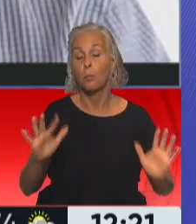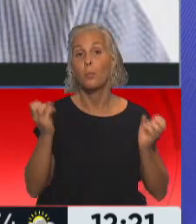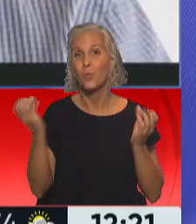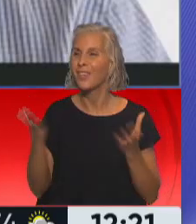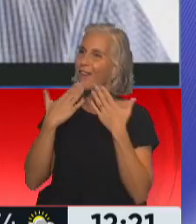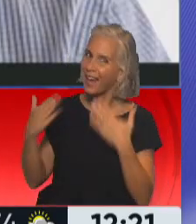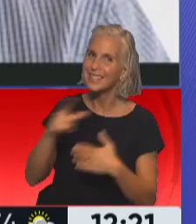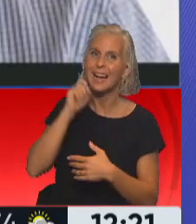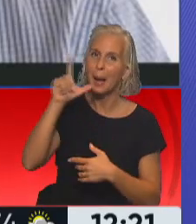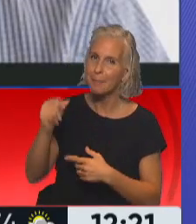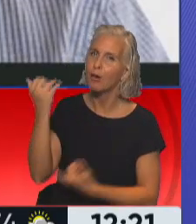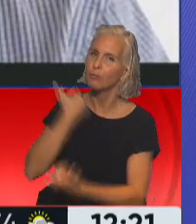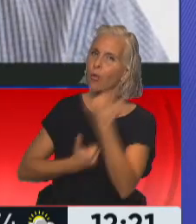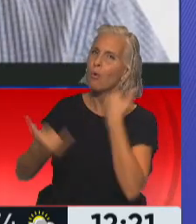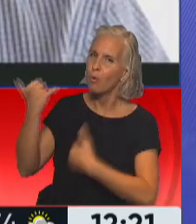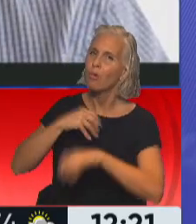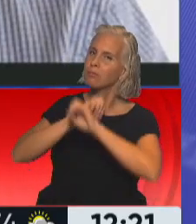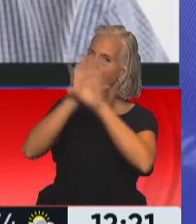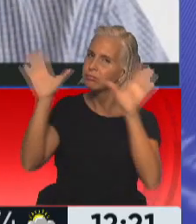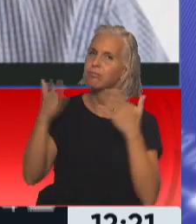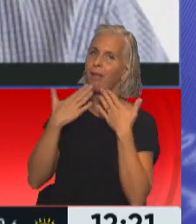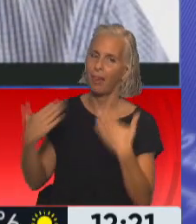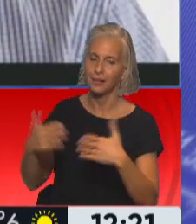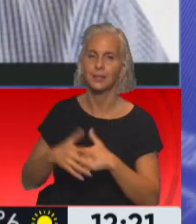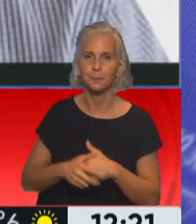Camilo, te agradecemos todo este espacio y todas estas explicaciones. Gracias.